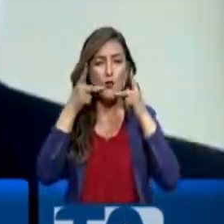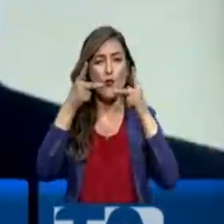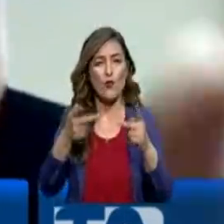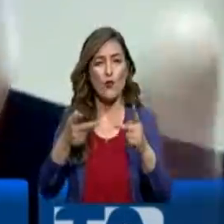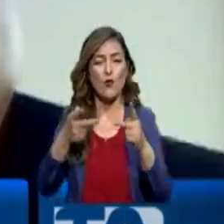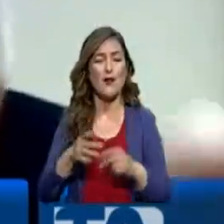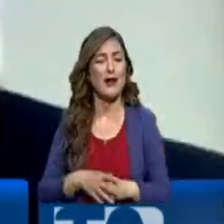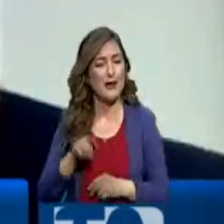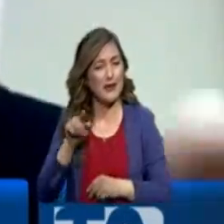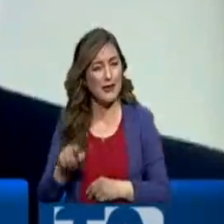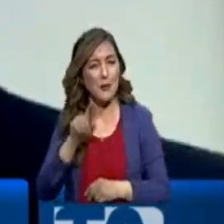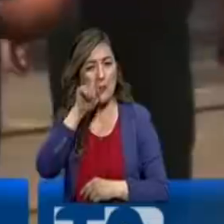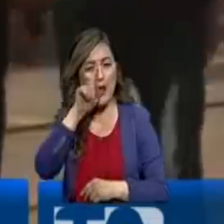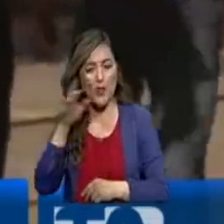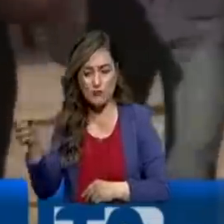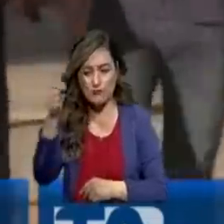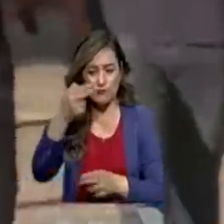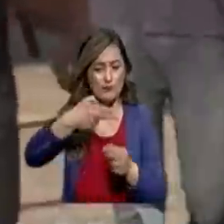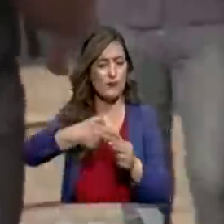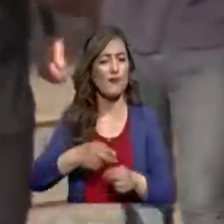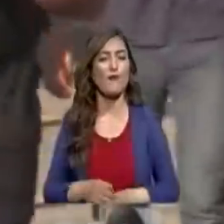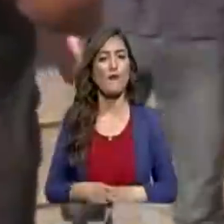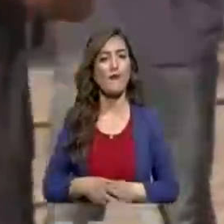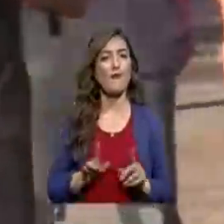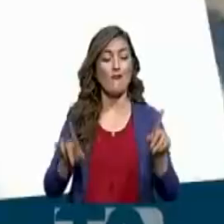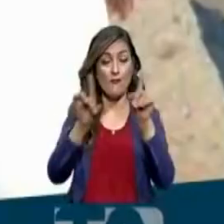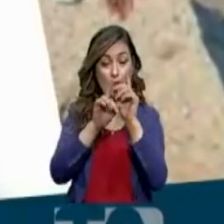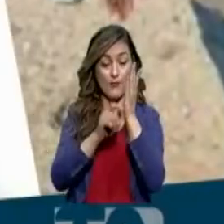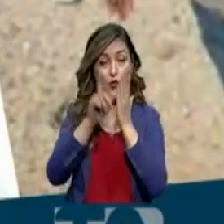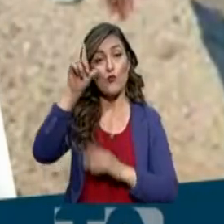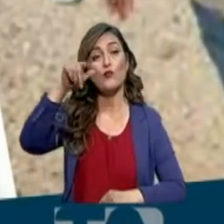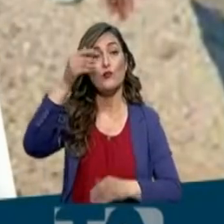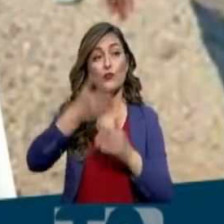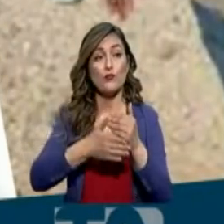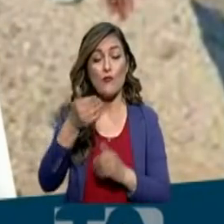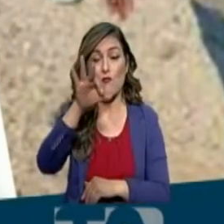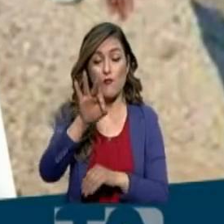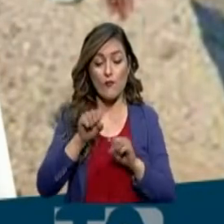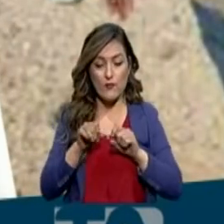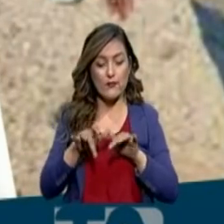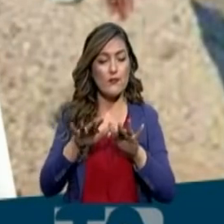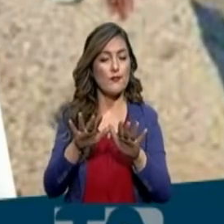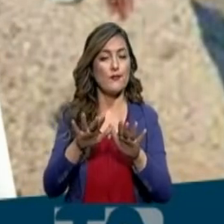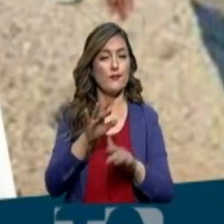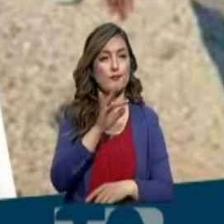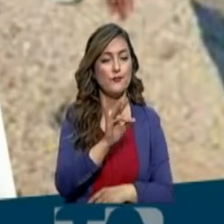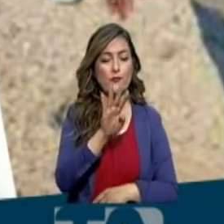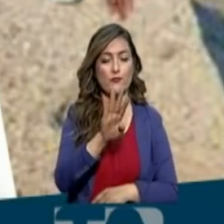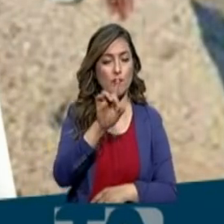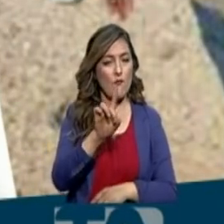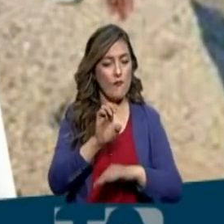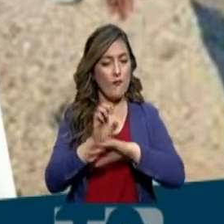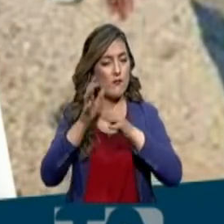que absorbe esa mano de obra. De acuerdo a datos difundidos por el Ministerio de Gobierno, hasta el 19 de septiembre pasado, de los